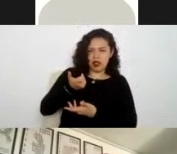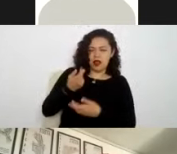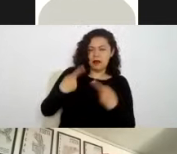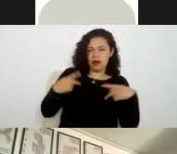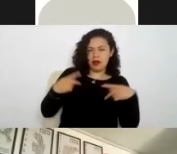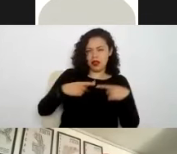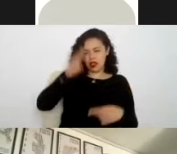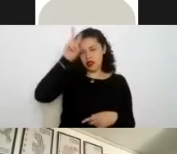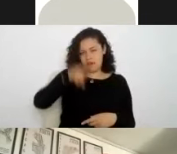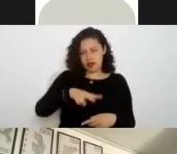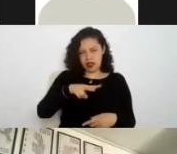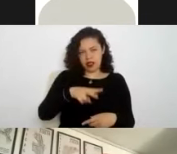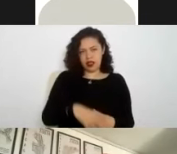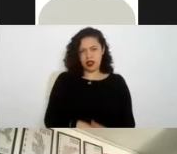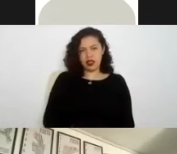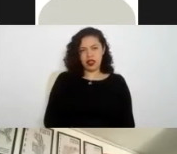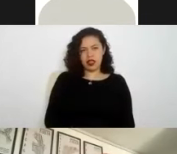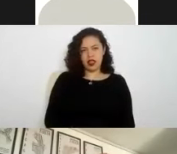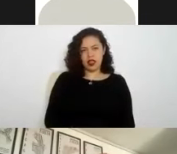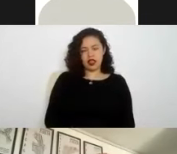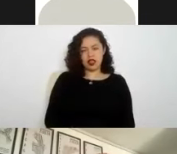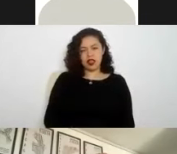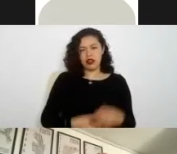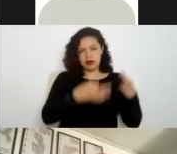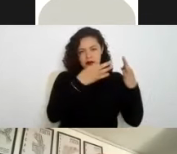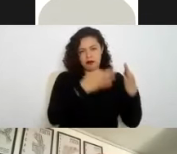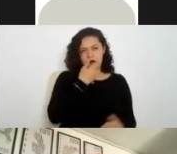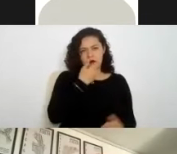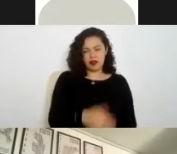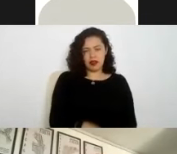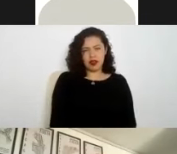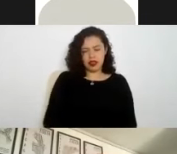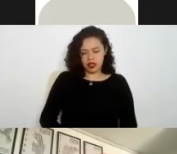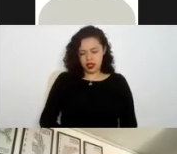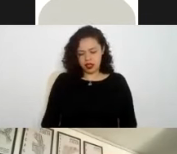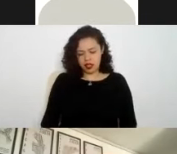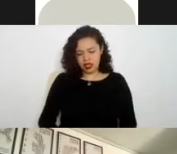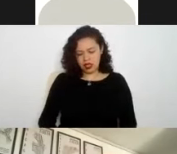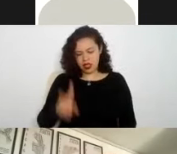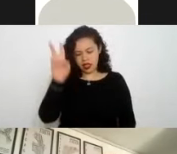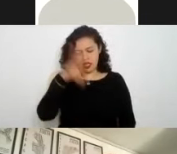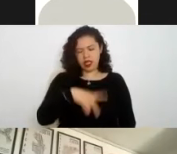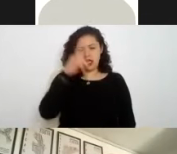verdad son personas físicas? La verdad es que es bien complicado y es esa parte de la